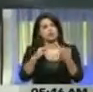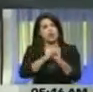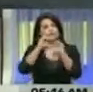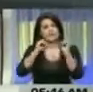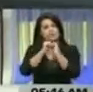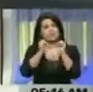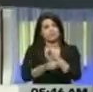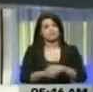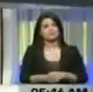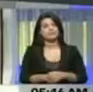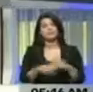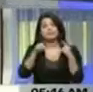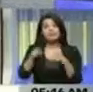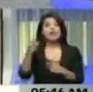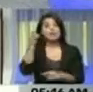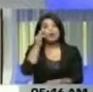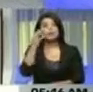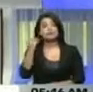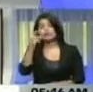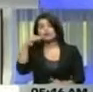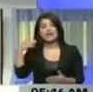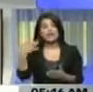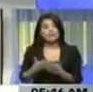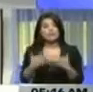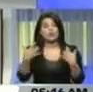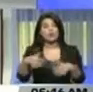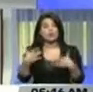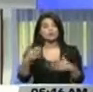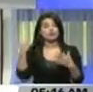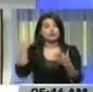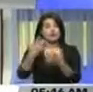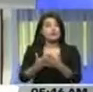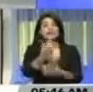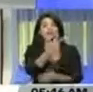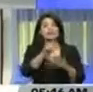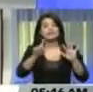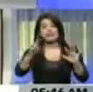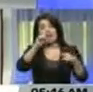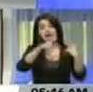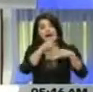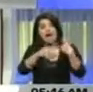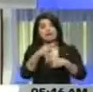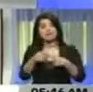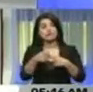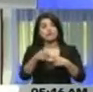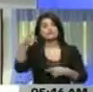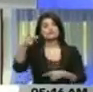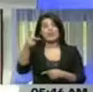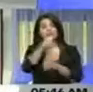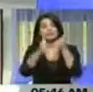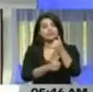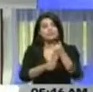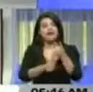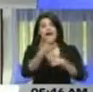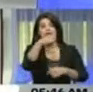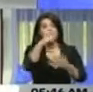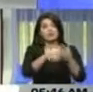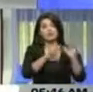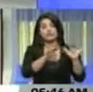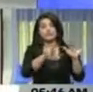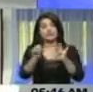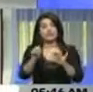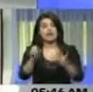convierte luego de muchísimo tiempo, exactamente de 36 años, en nuestra segunda subcampeona. Desde el 80, Venezuela no ganaba una medalla de